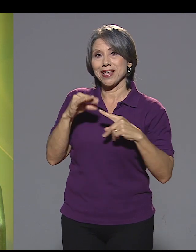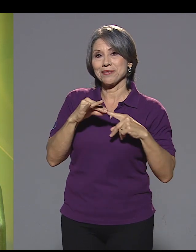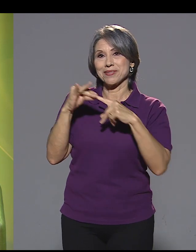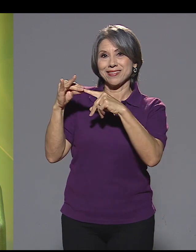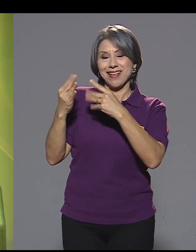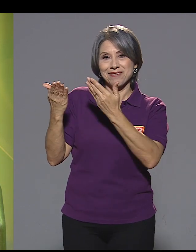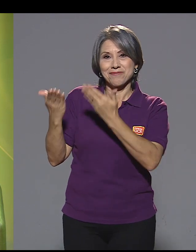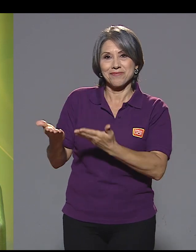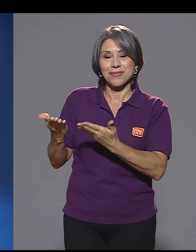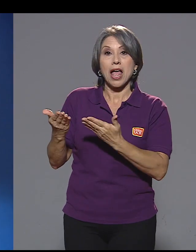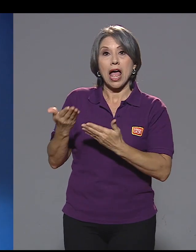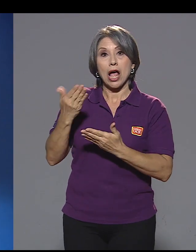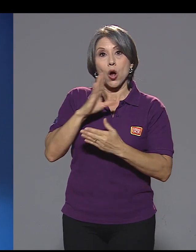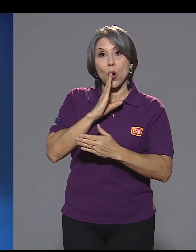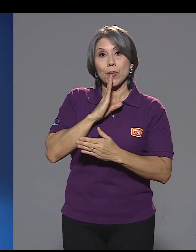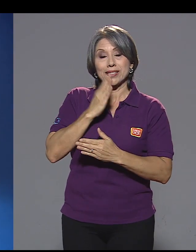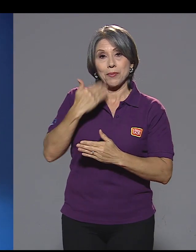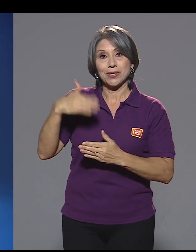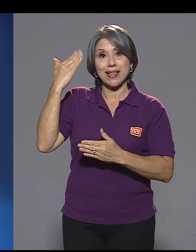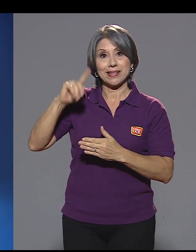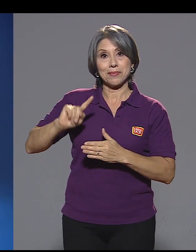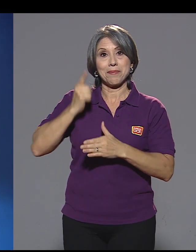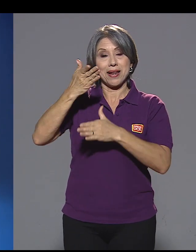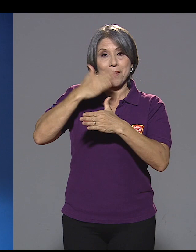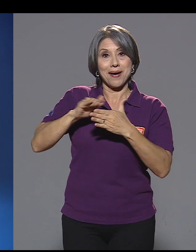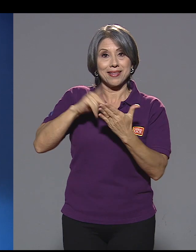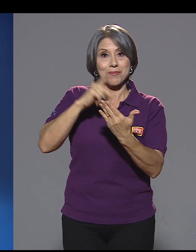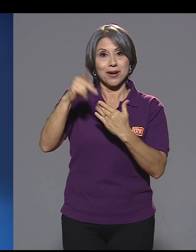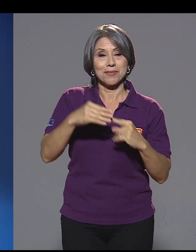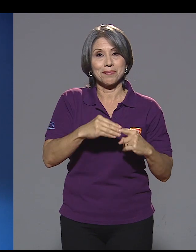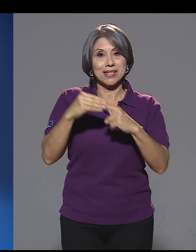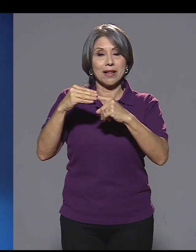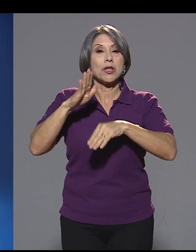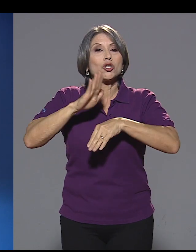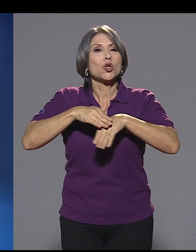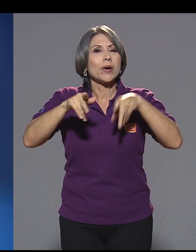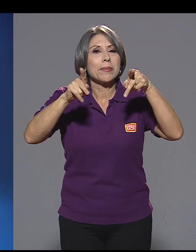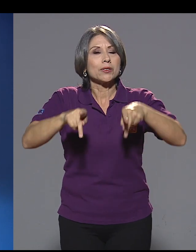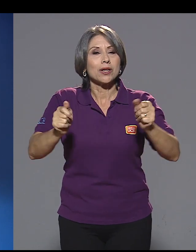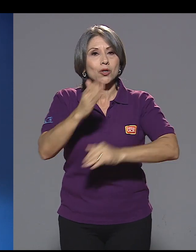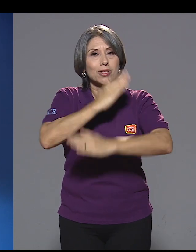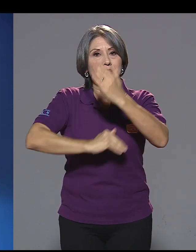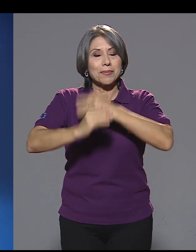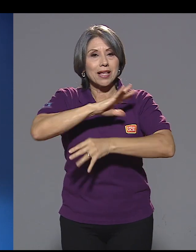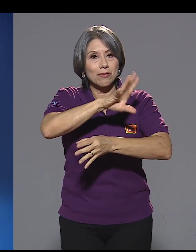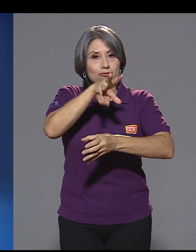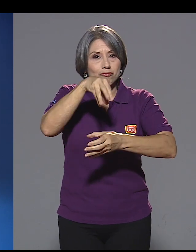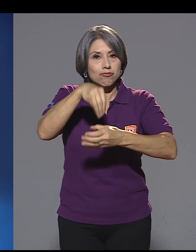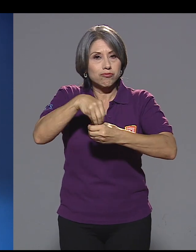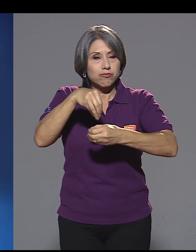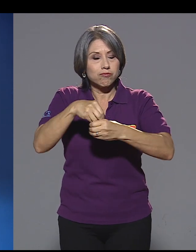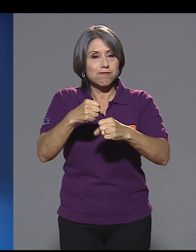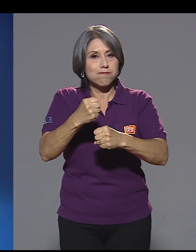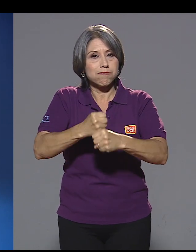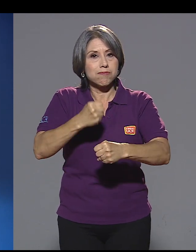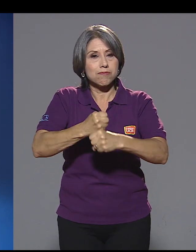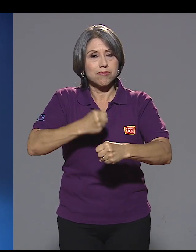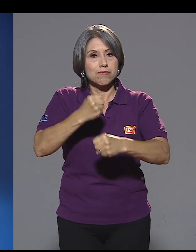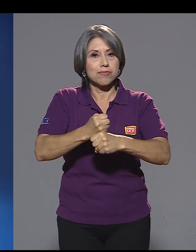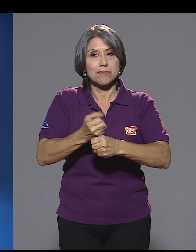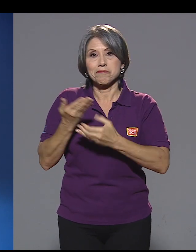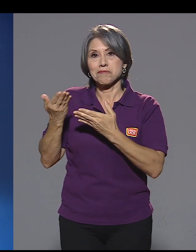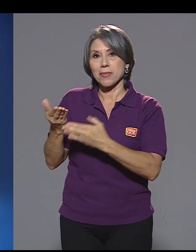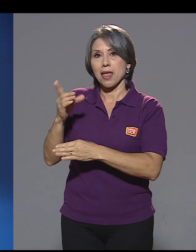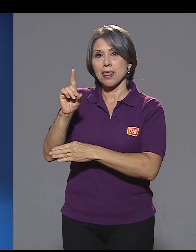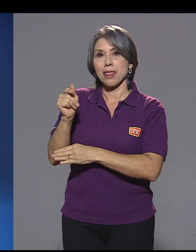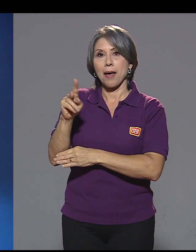invitada especial de estudio, con la que conversamos en la primera parte de este especial sobre la inclusión de personas con discapacidad en la fuerza de